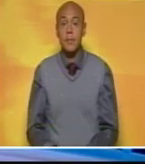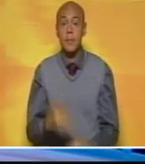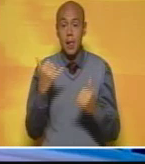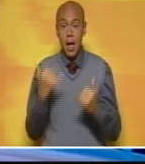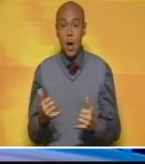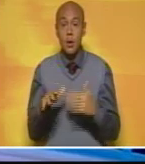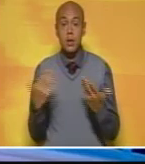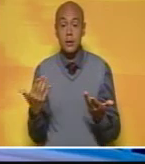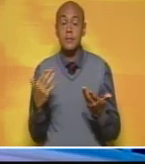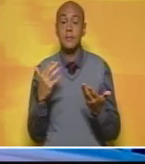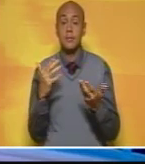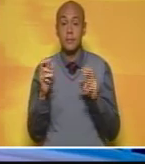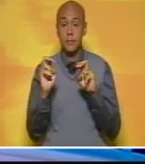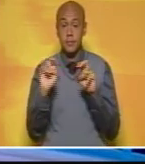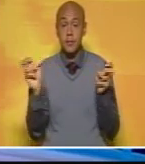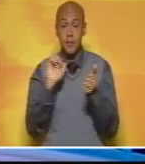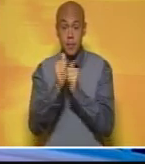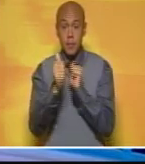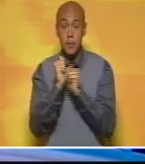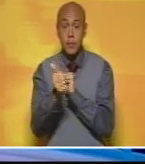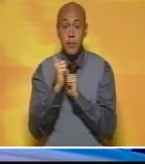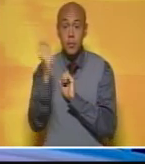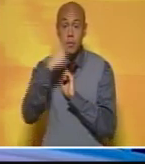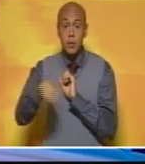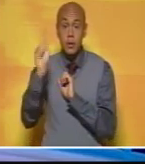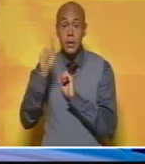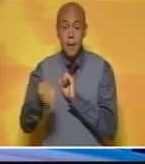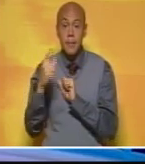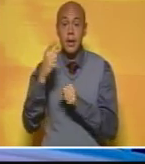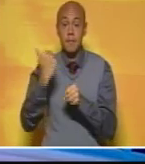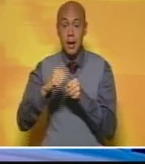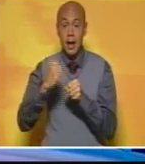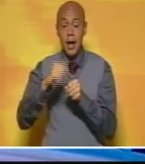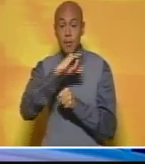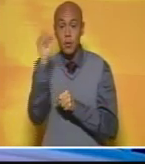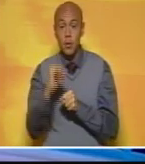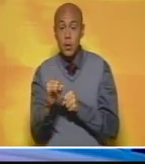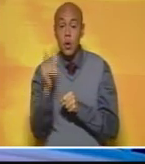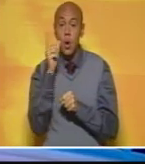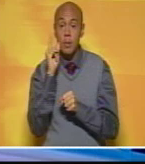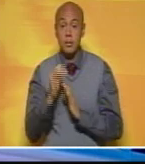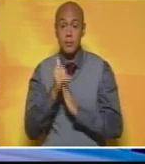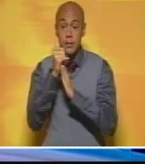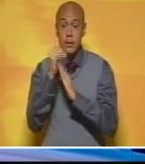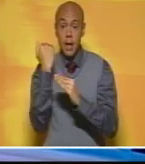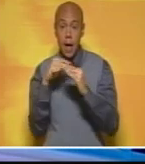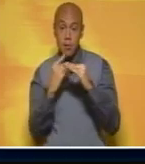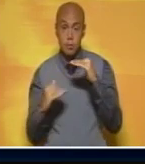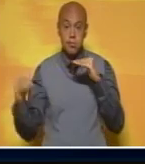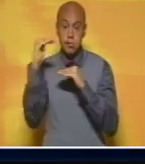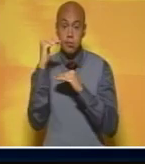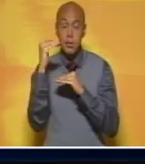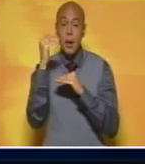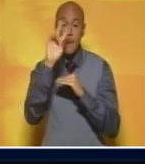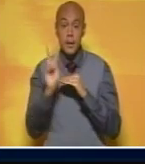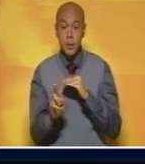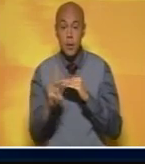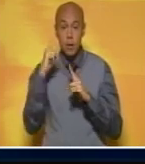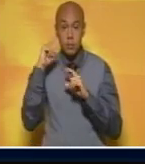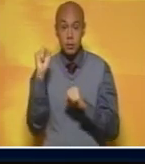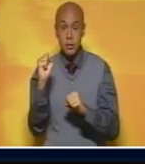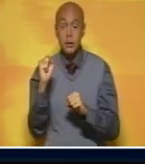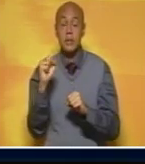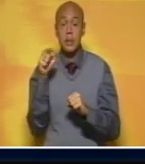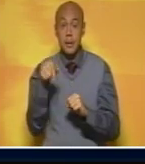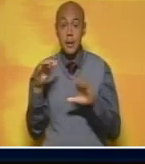Amigos, cerramos el recorrido por la pelota criolla con las Águilas del Zulia, quienes liderando la actual temporada de la Liga Venezolana de Béisbol.